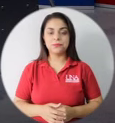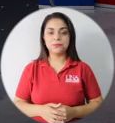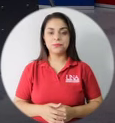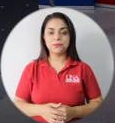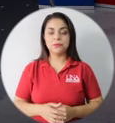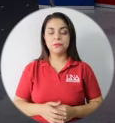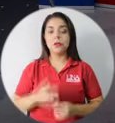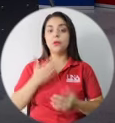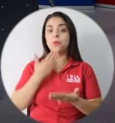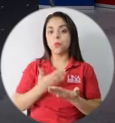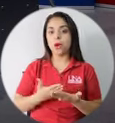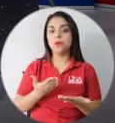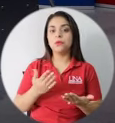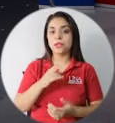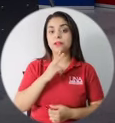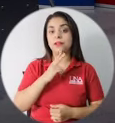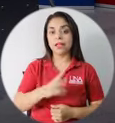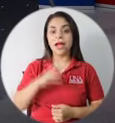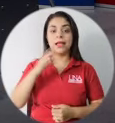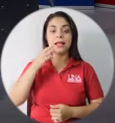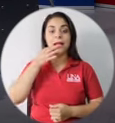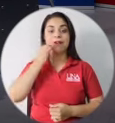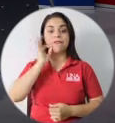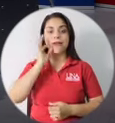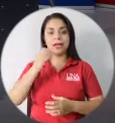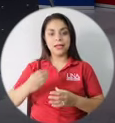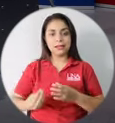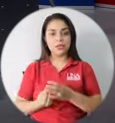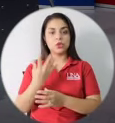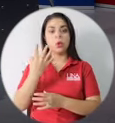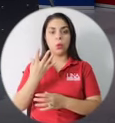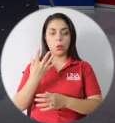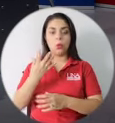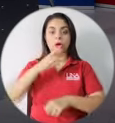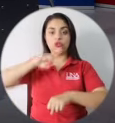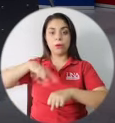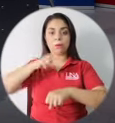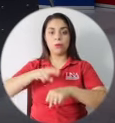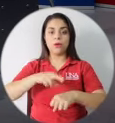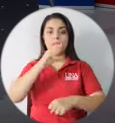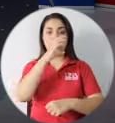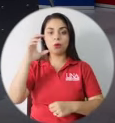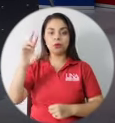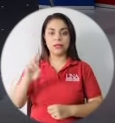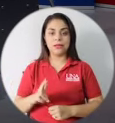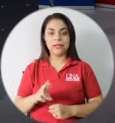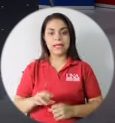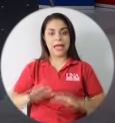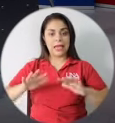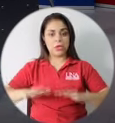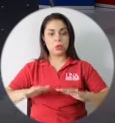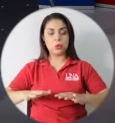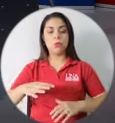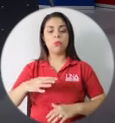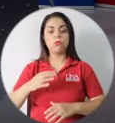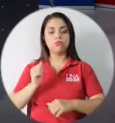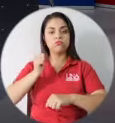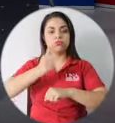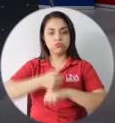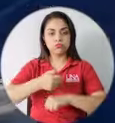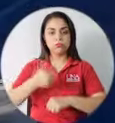Y pues en definitiva el café nació con la República de Costa Rica, ¿verdad? Es lo que nos conformó como